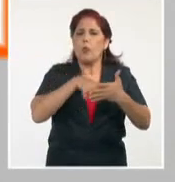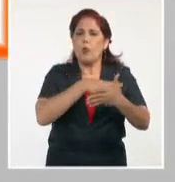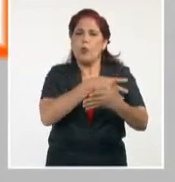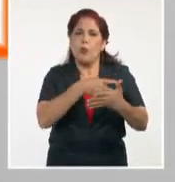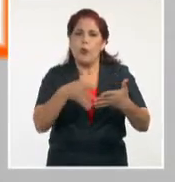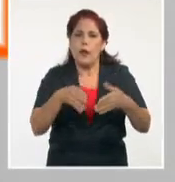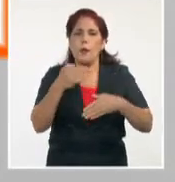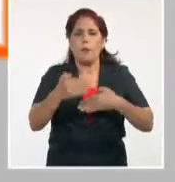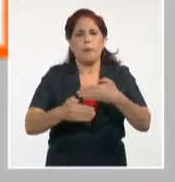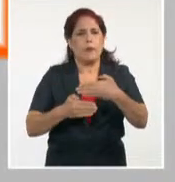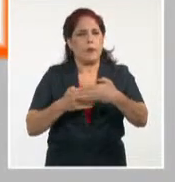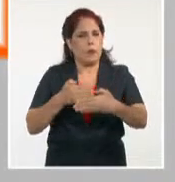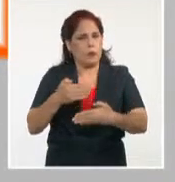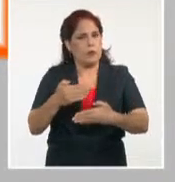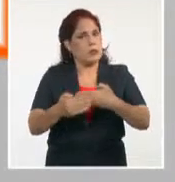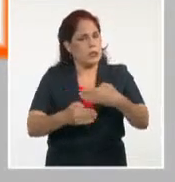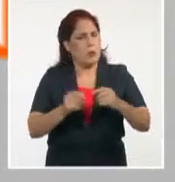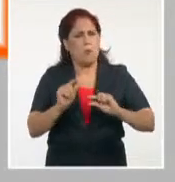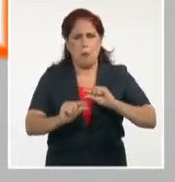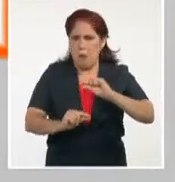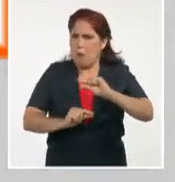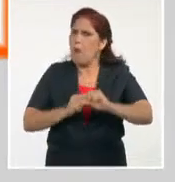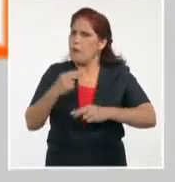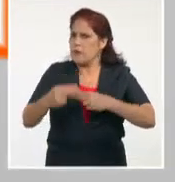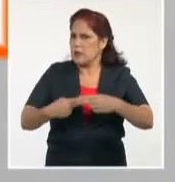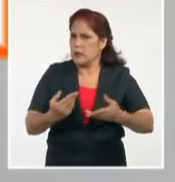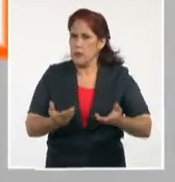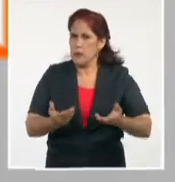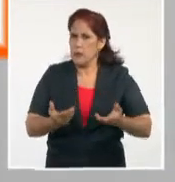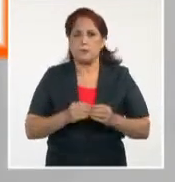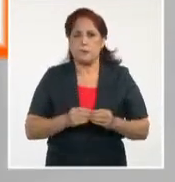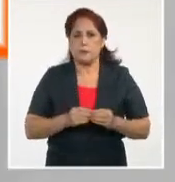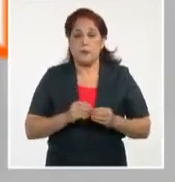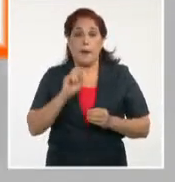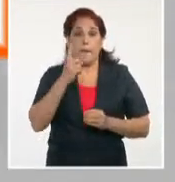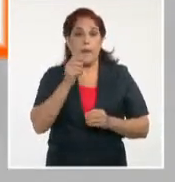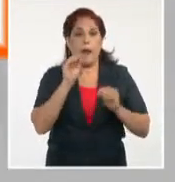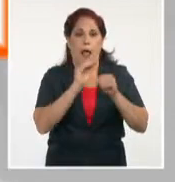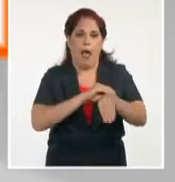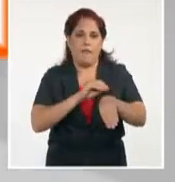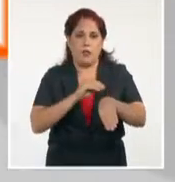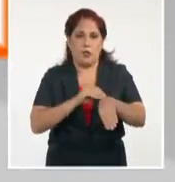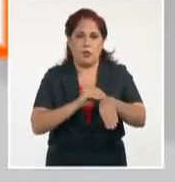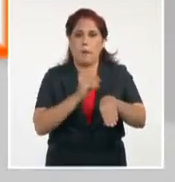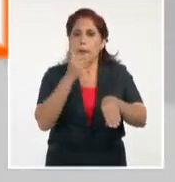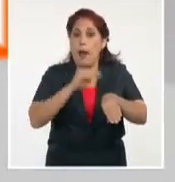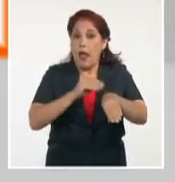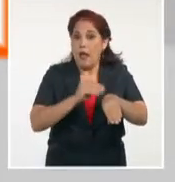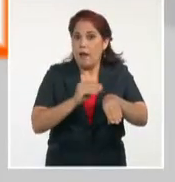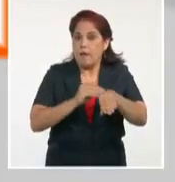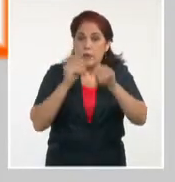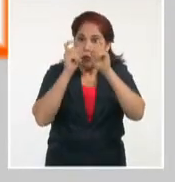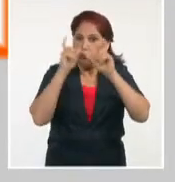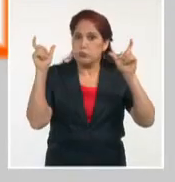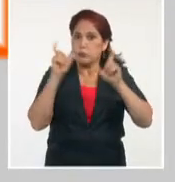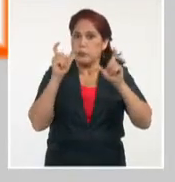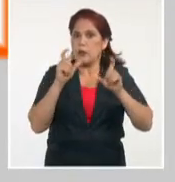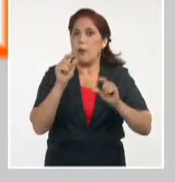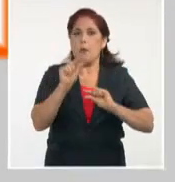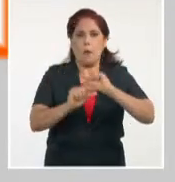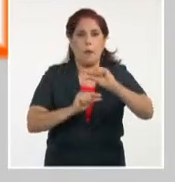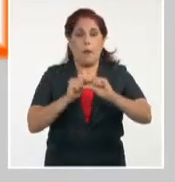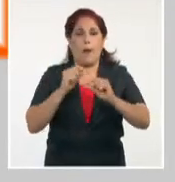el proceso que se llevó a cabo a través de la primera vía. A partir de los avisos que fueron emitidos por